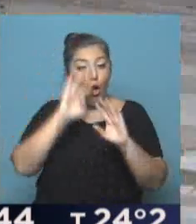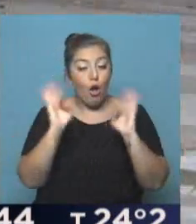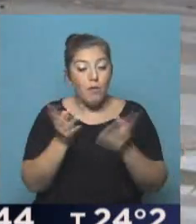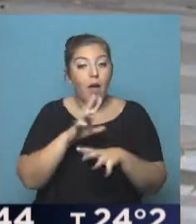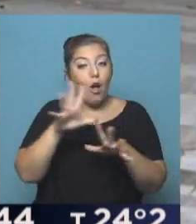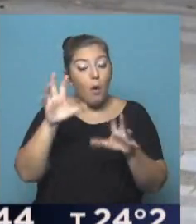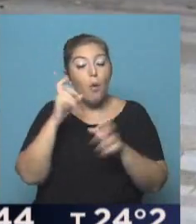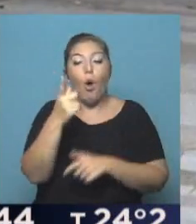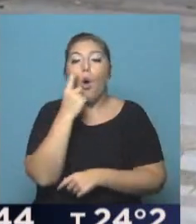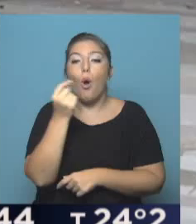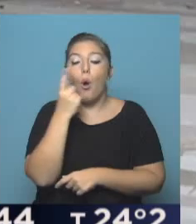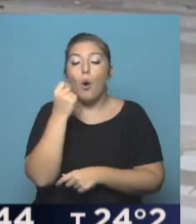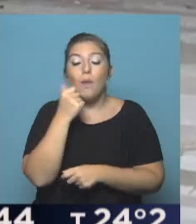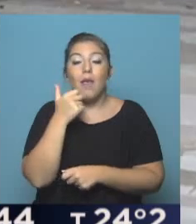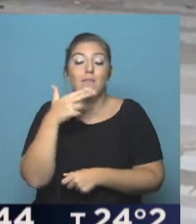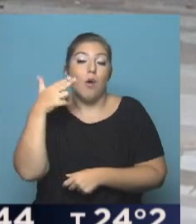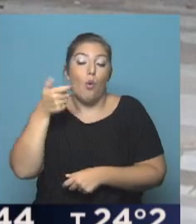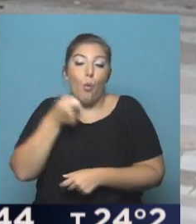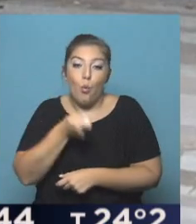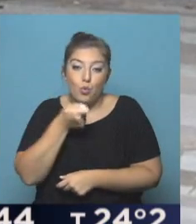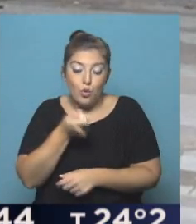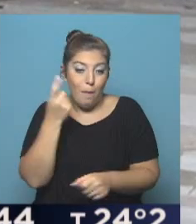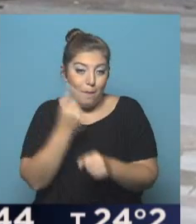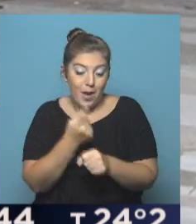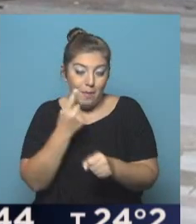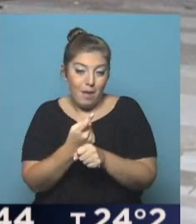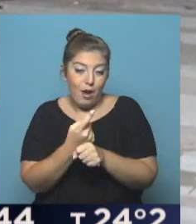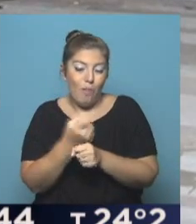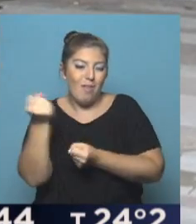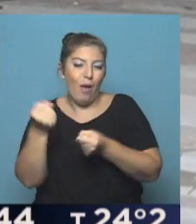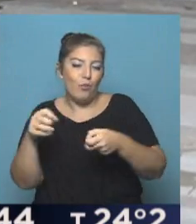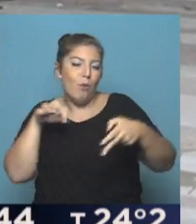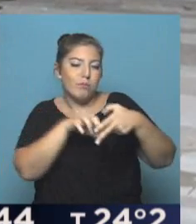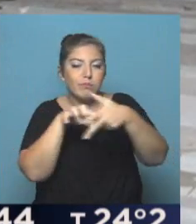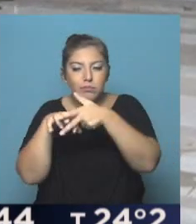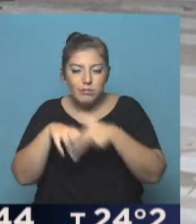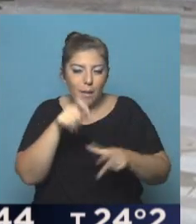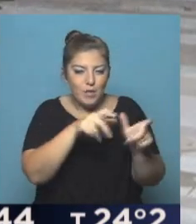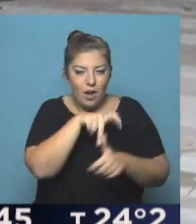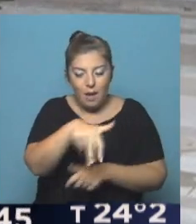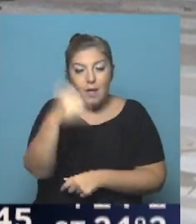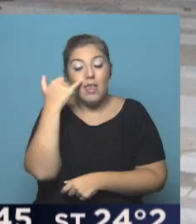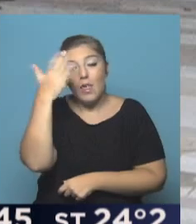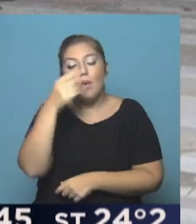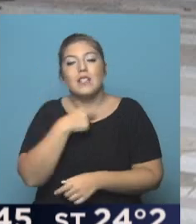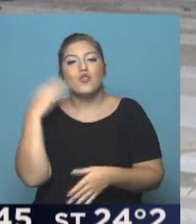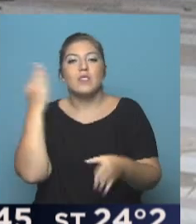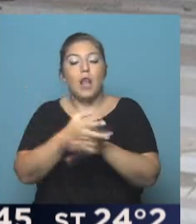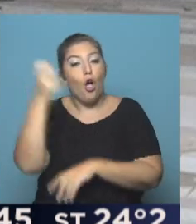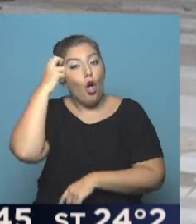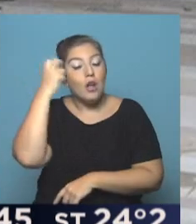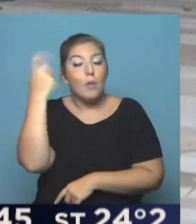un hombre armado con un cuchillo primero atropelló a transeúntes y luego intentó ingresar a la sede del Congreso, pero